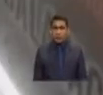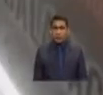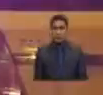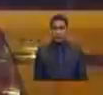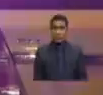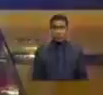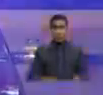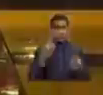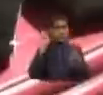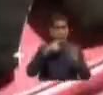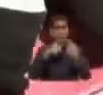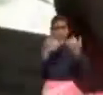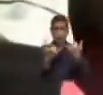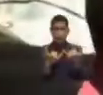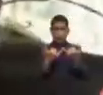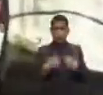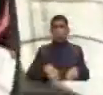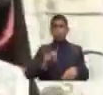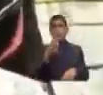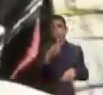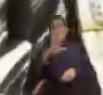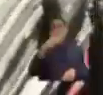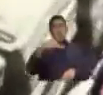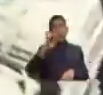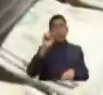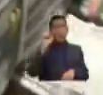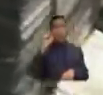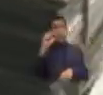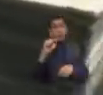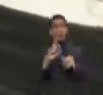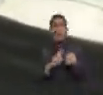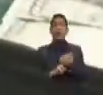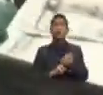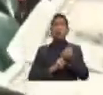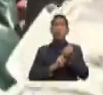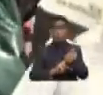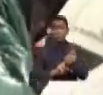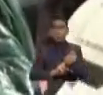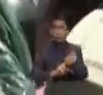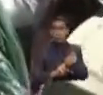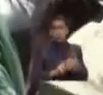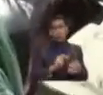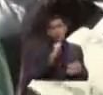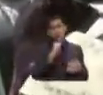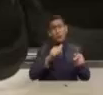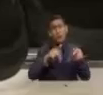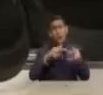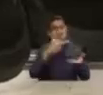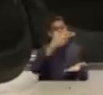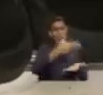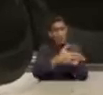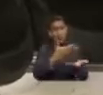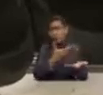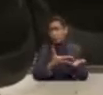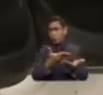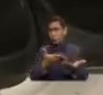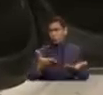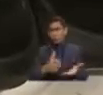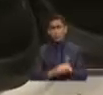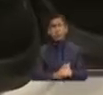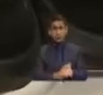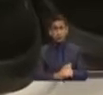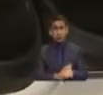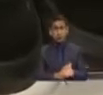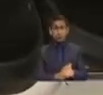Hasta el momento se han decomisado 218 mil recursos de origen ilícito entre armas, municiones y maquinaria ilegal, que